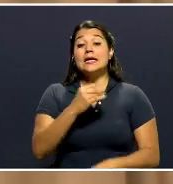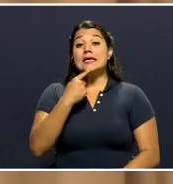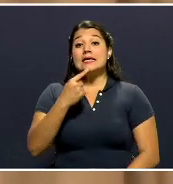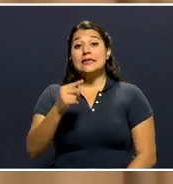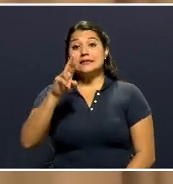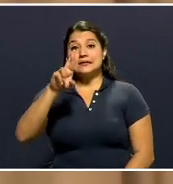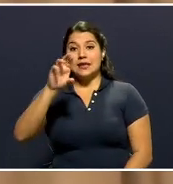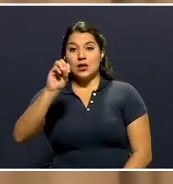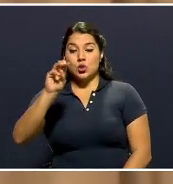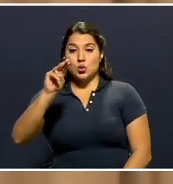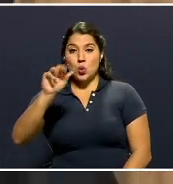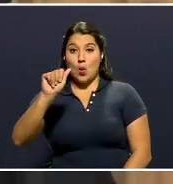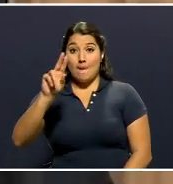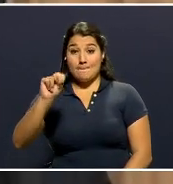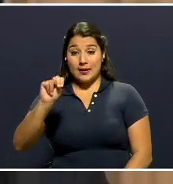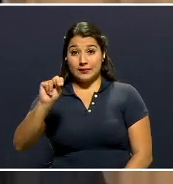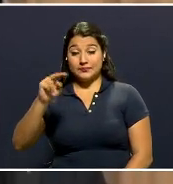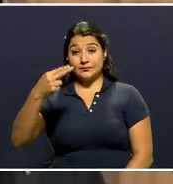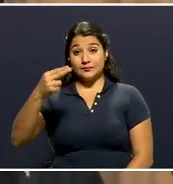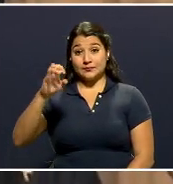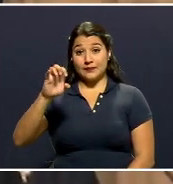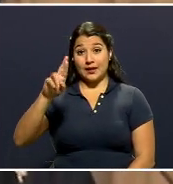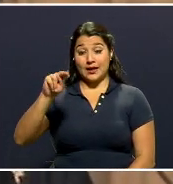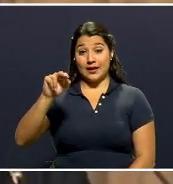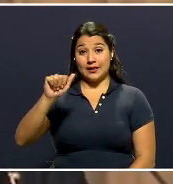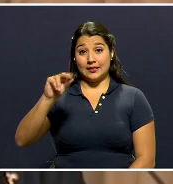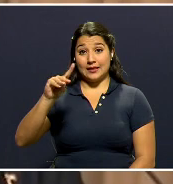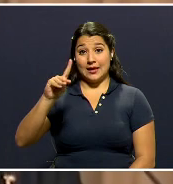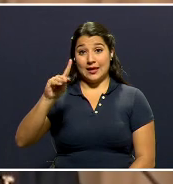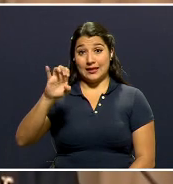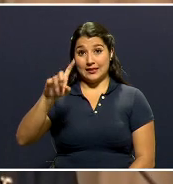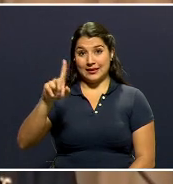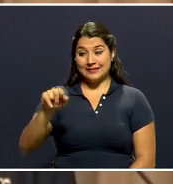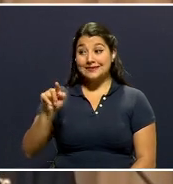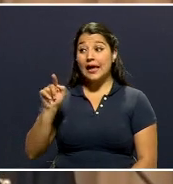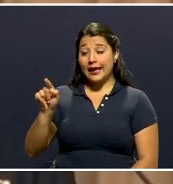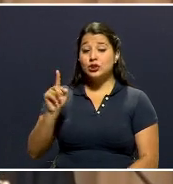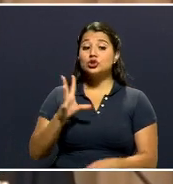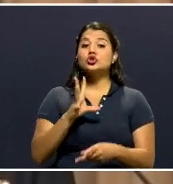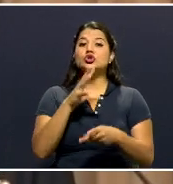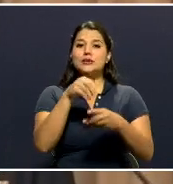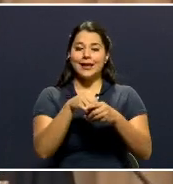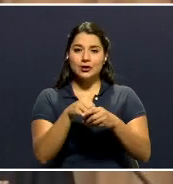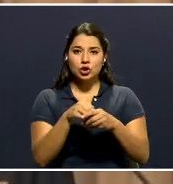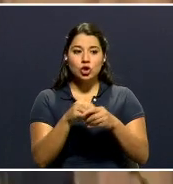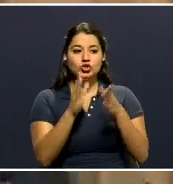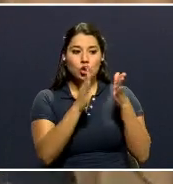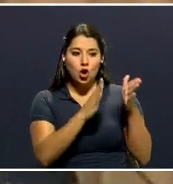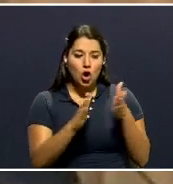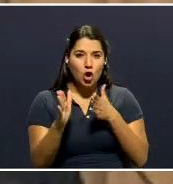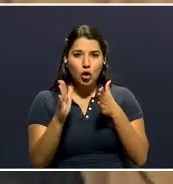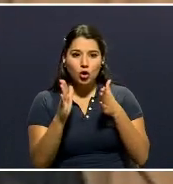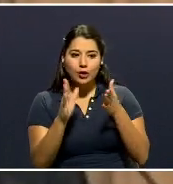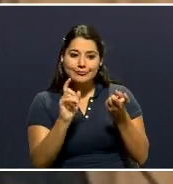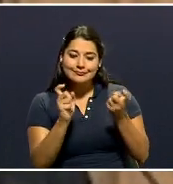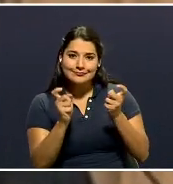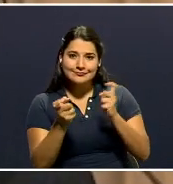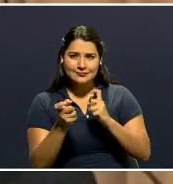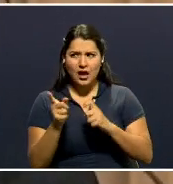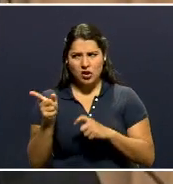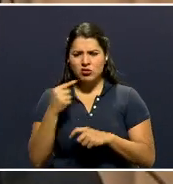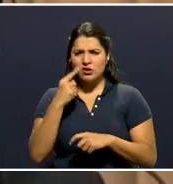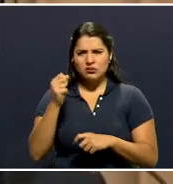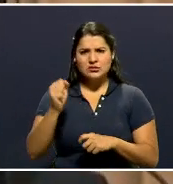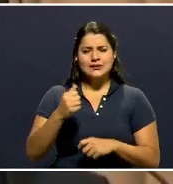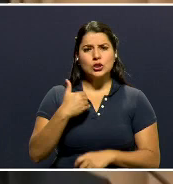Román Hernández, ellos fueron parte de la reorganización, indicaron tener conocimiento